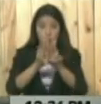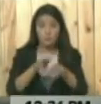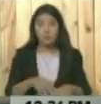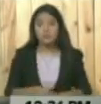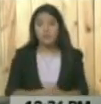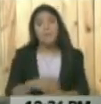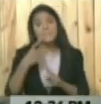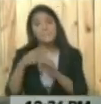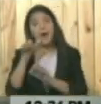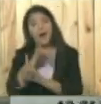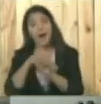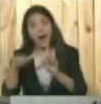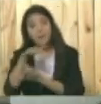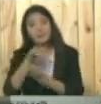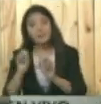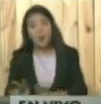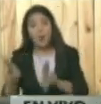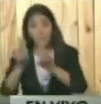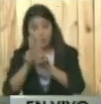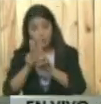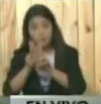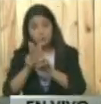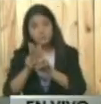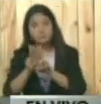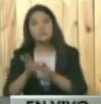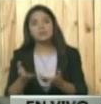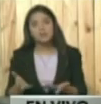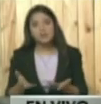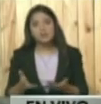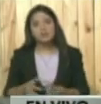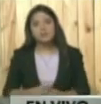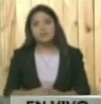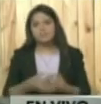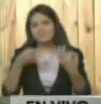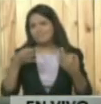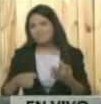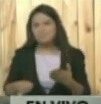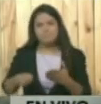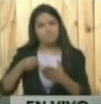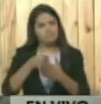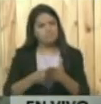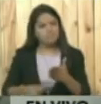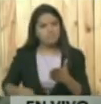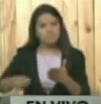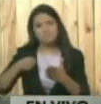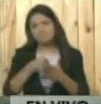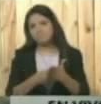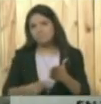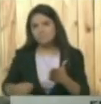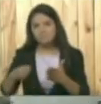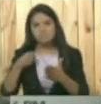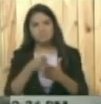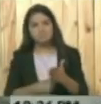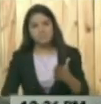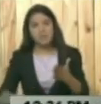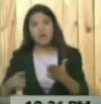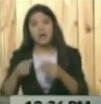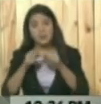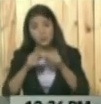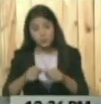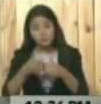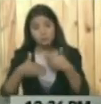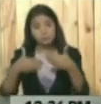sistema Hábitat de Naciones Unidas, haya sido de manera perseverante el